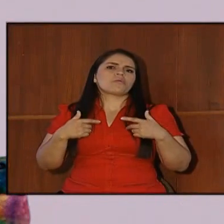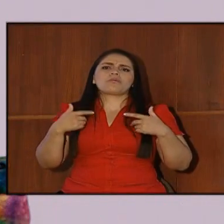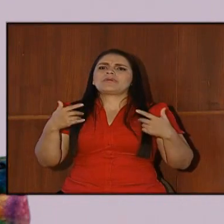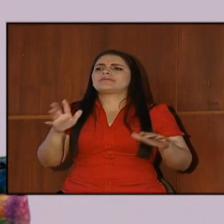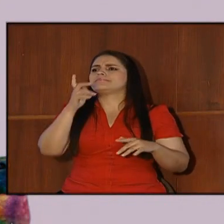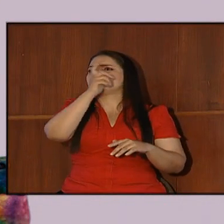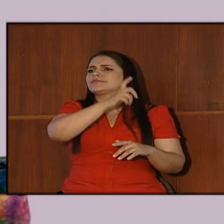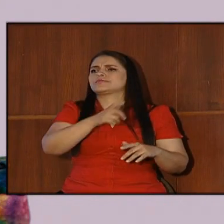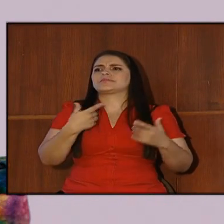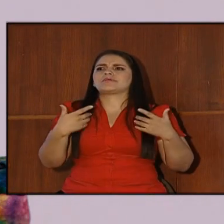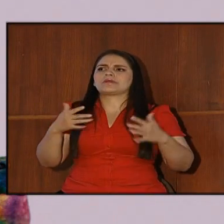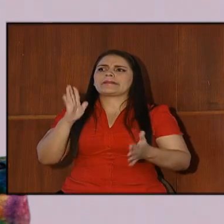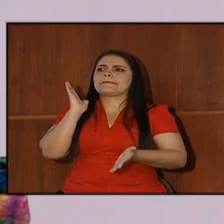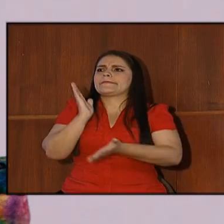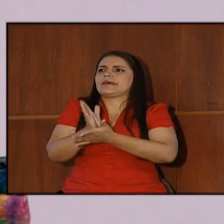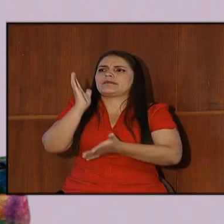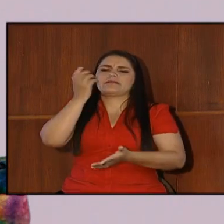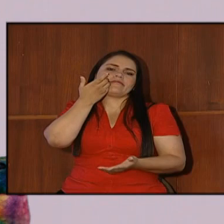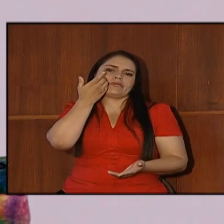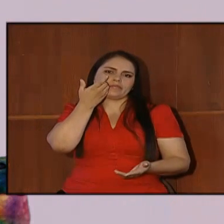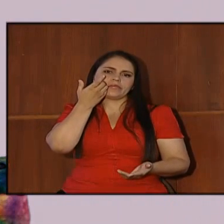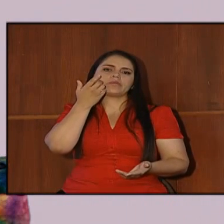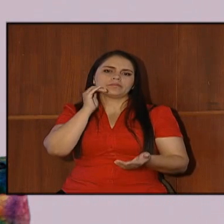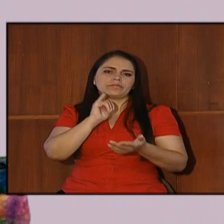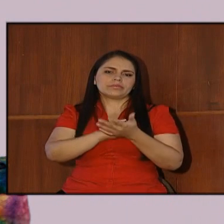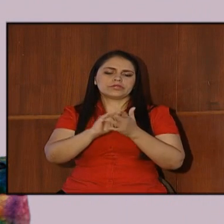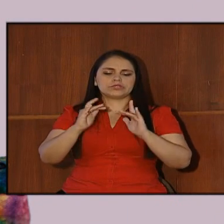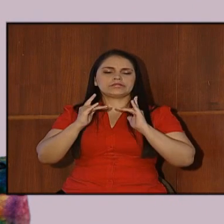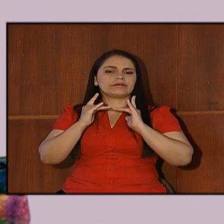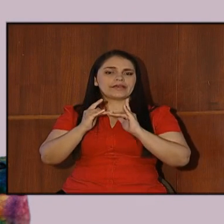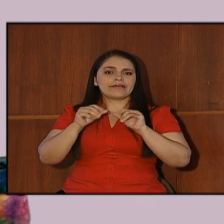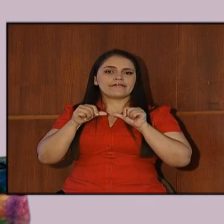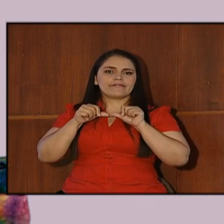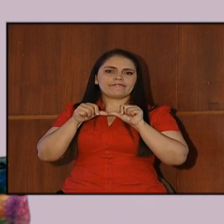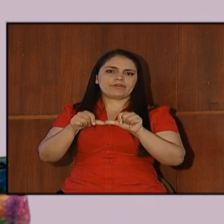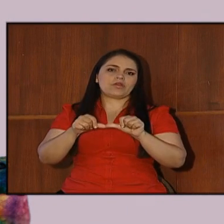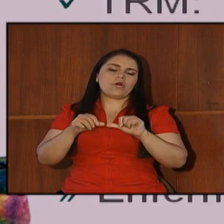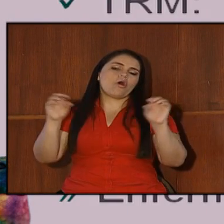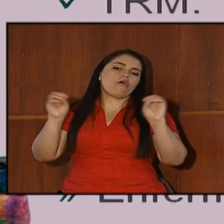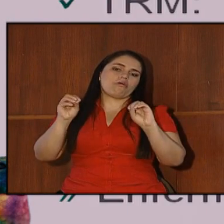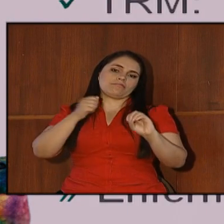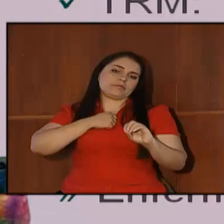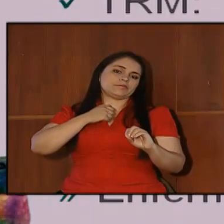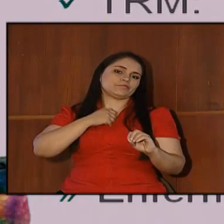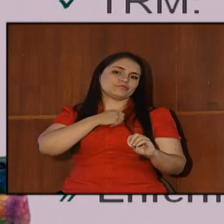las personas que puede estar al lado de nosotros o podemos ser nosotros mismos.